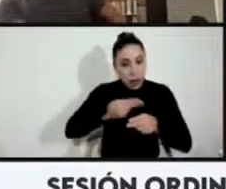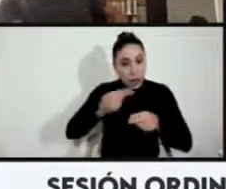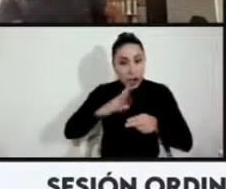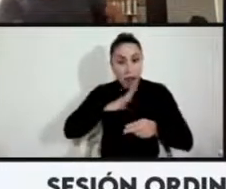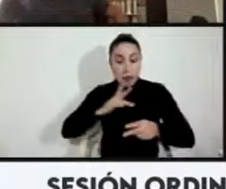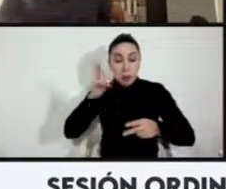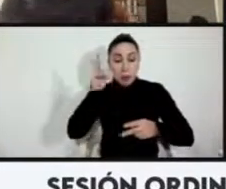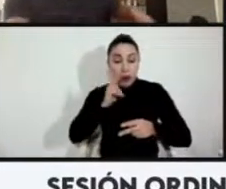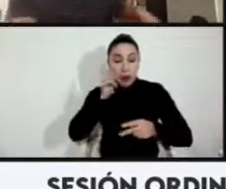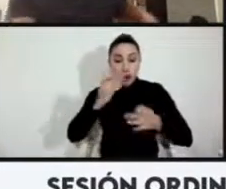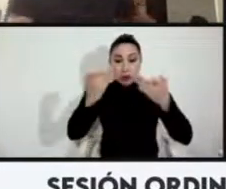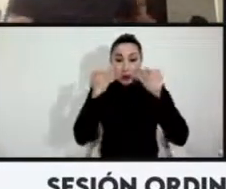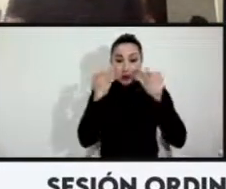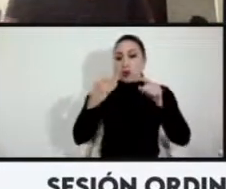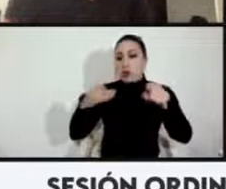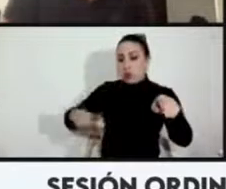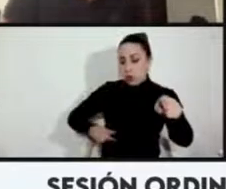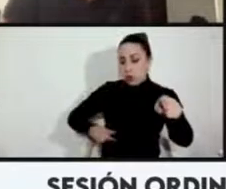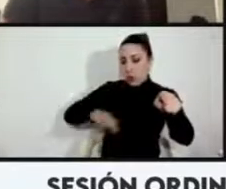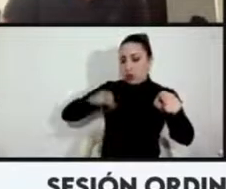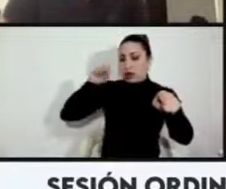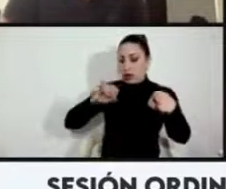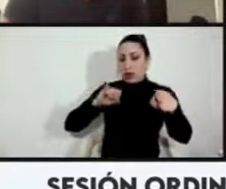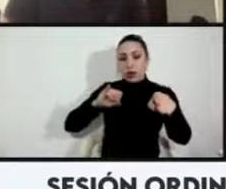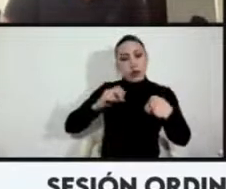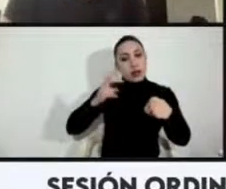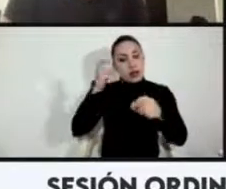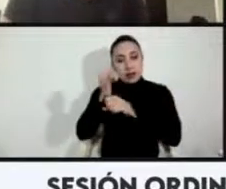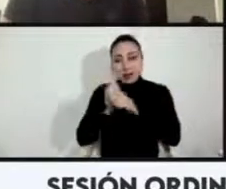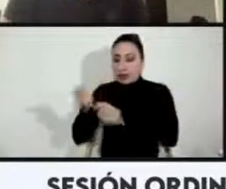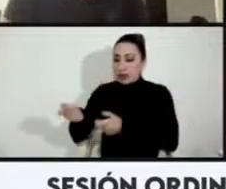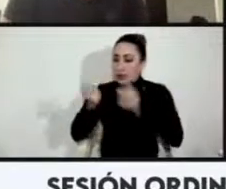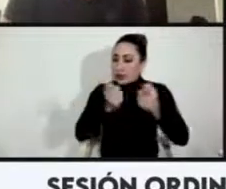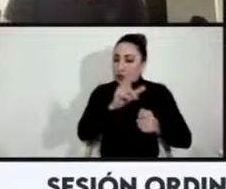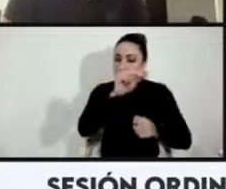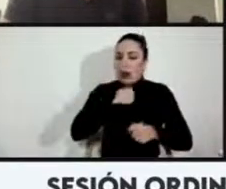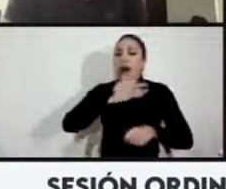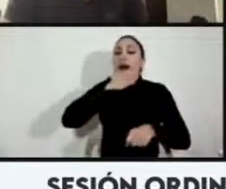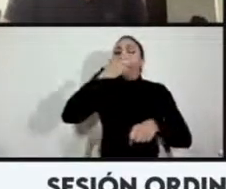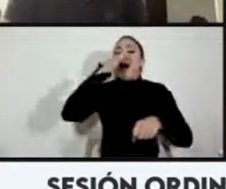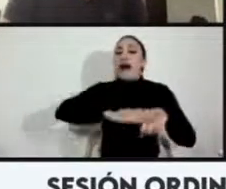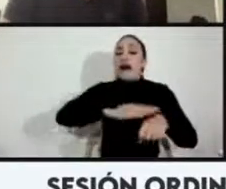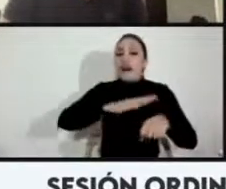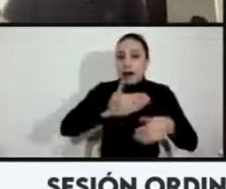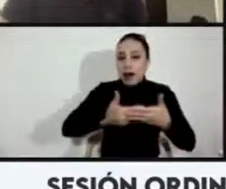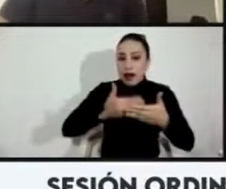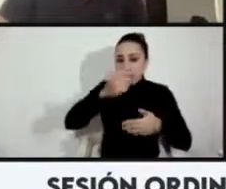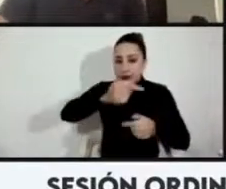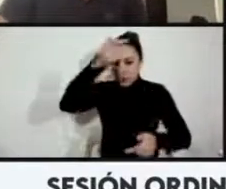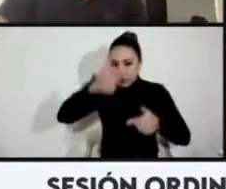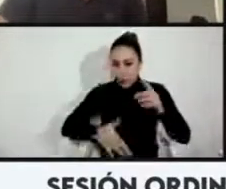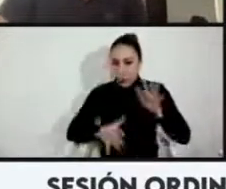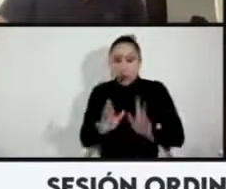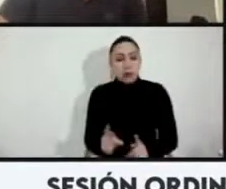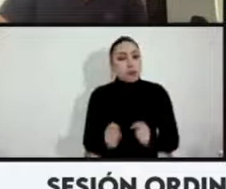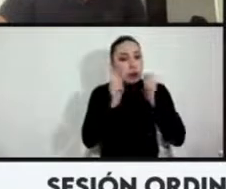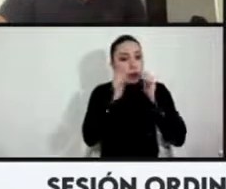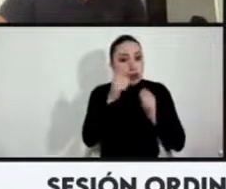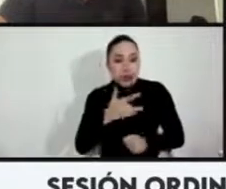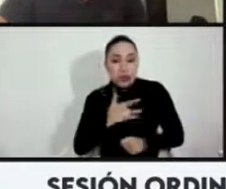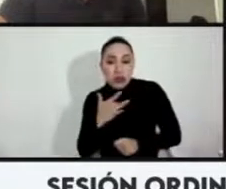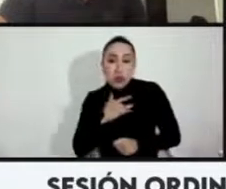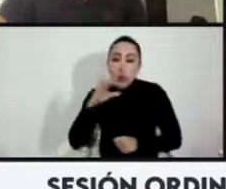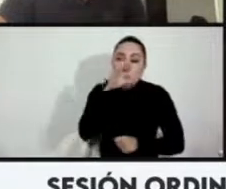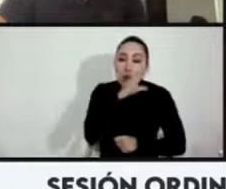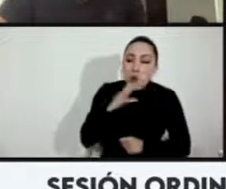van a prestar ese expediente, diputado Ricardo Fuentes. Por mucha curiosidad que tenga usted,